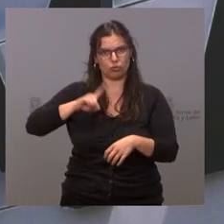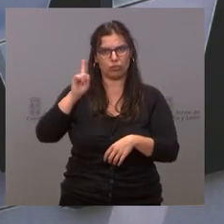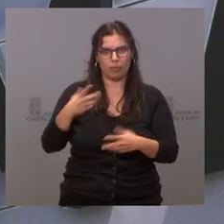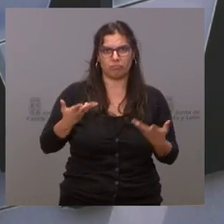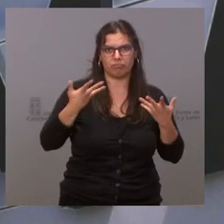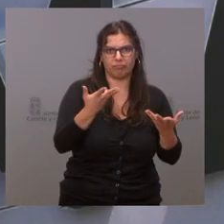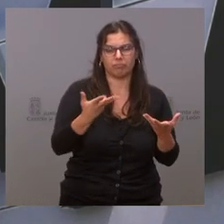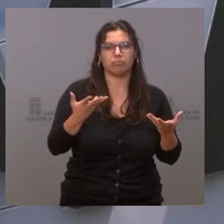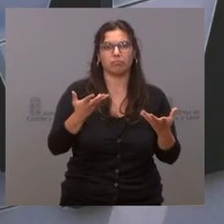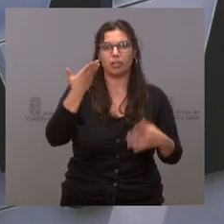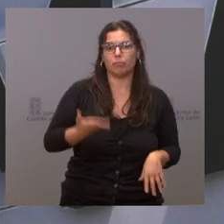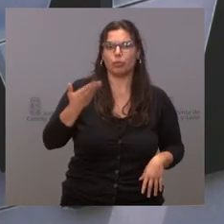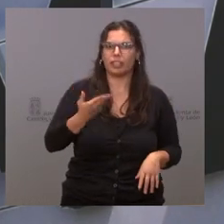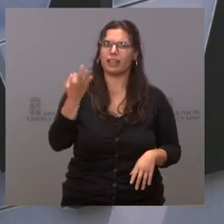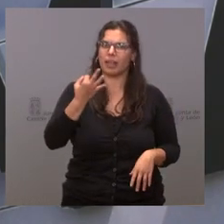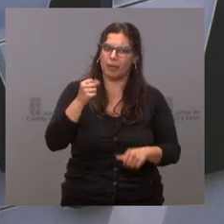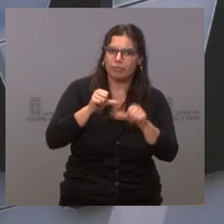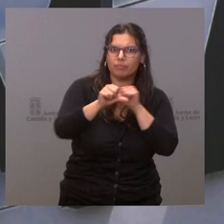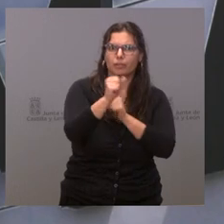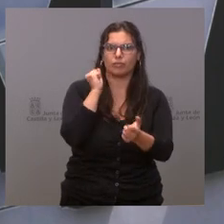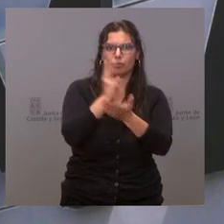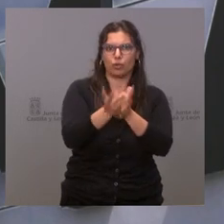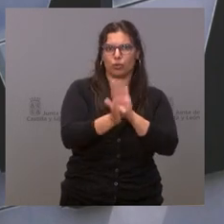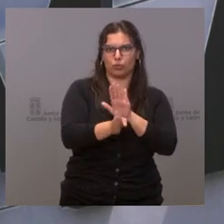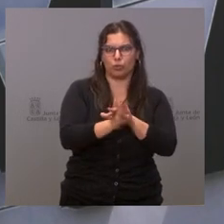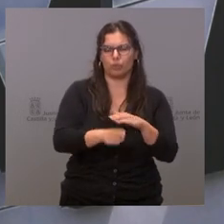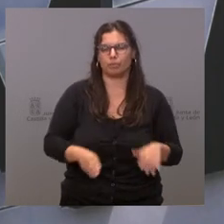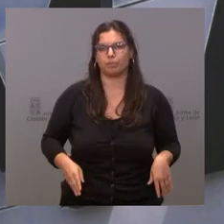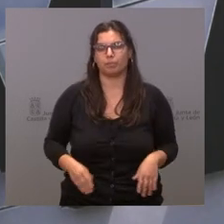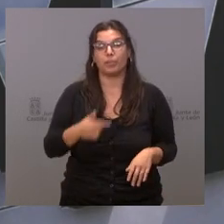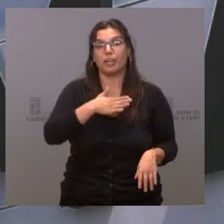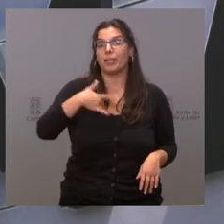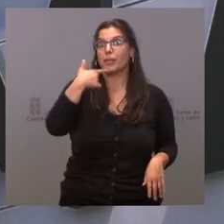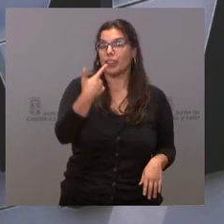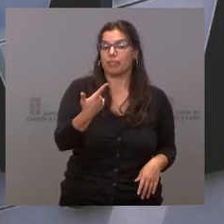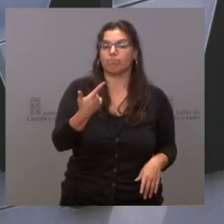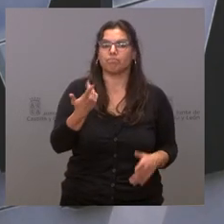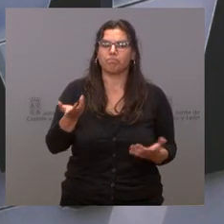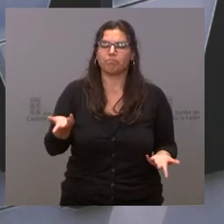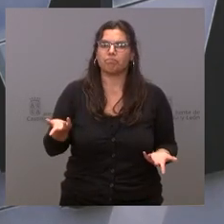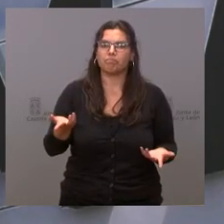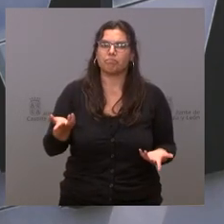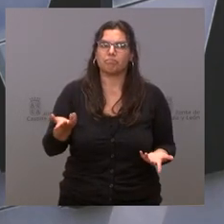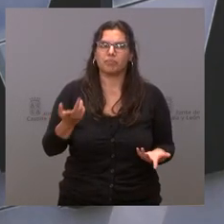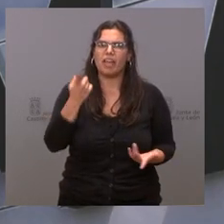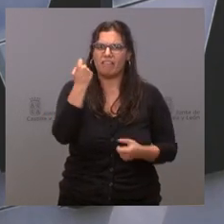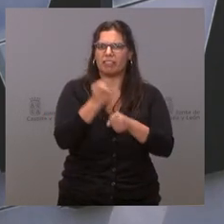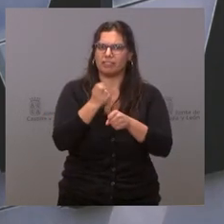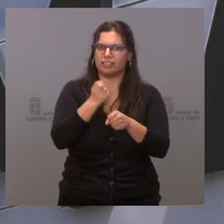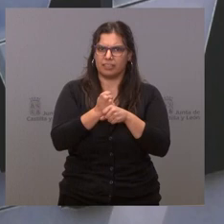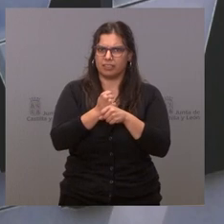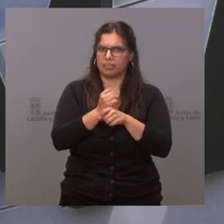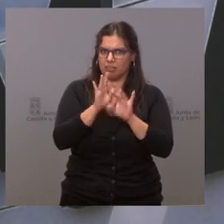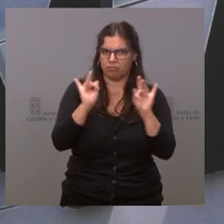apostando por ello quiero decir que todavía queda mucho trabajo por hacer